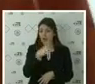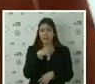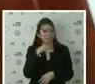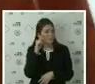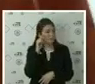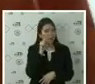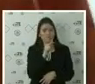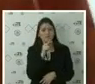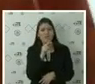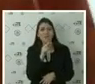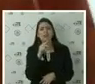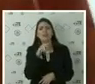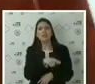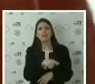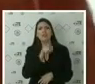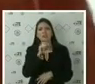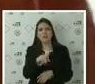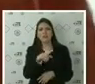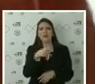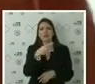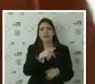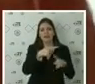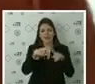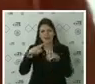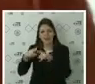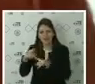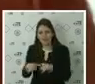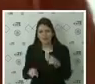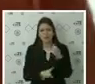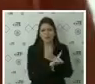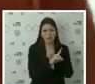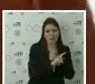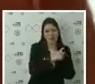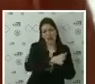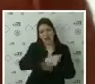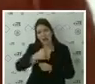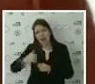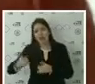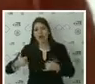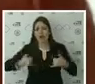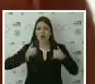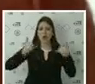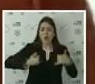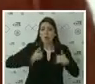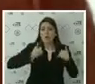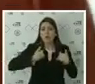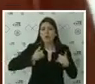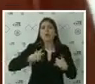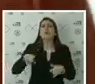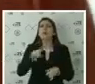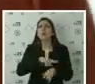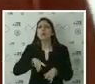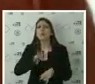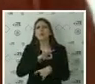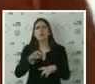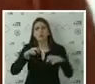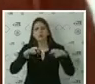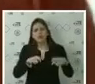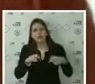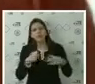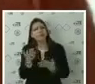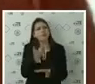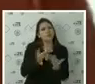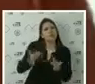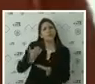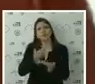vi fue que dentro de la diferencia de todas las realidades de ustedes como adolescentes, lograron sentarse y compaginar ideas